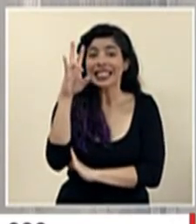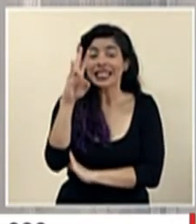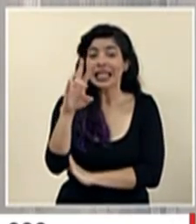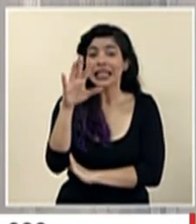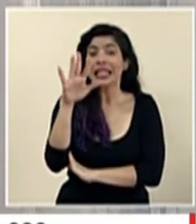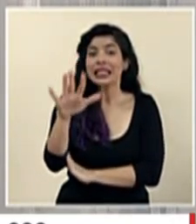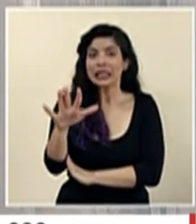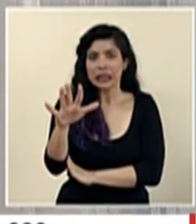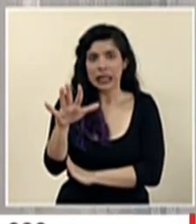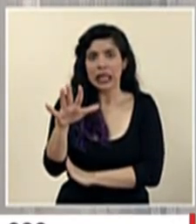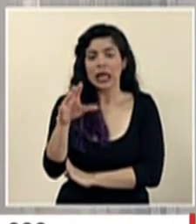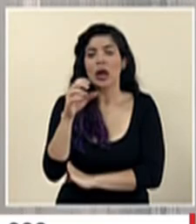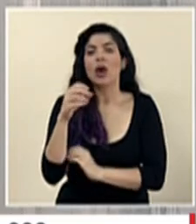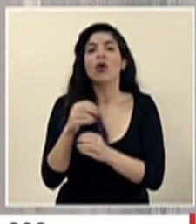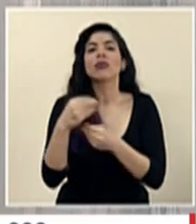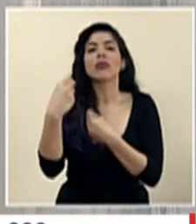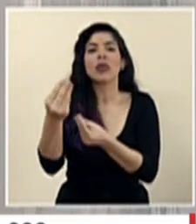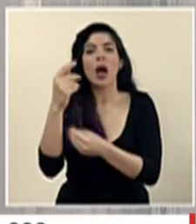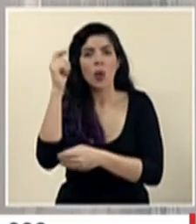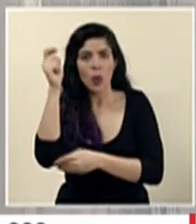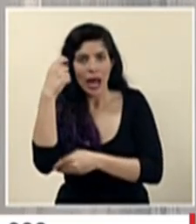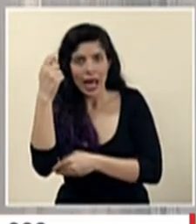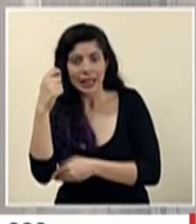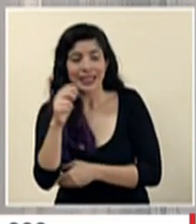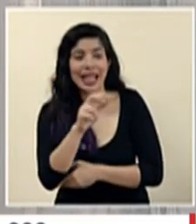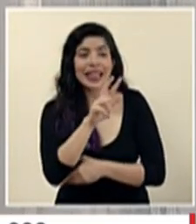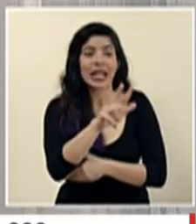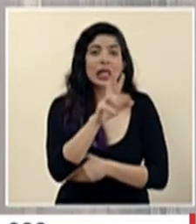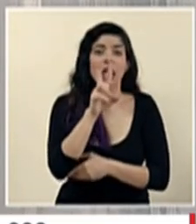16.675 que irían a la provincia de Guanacaste,